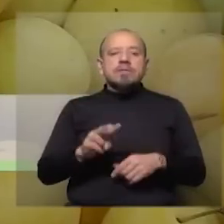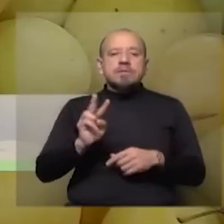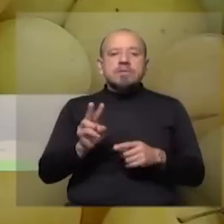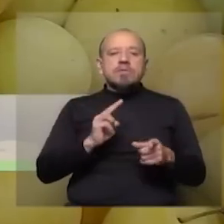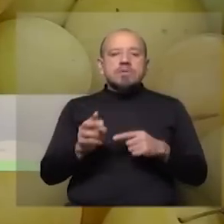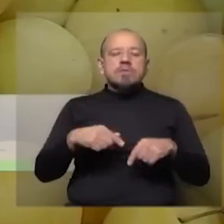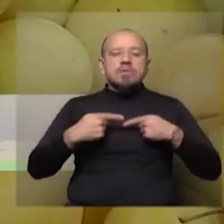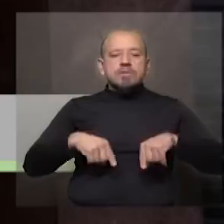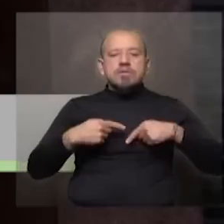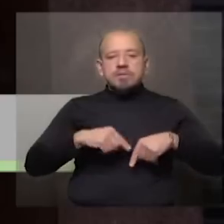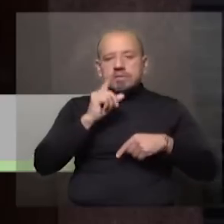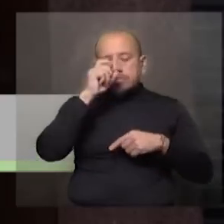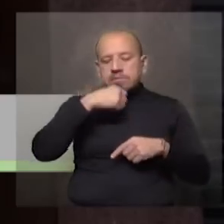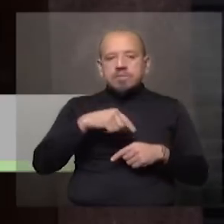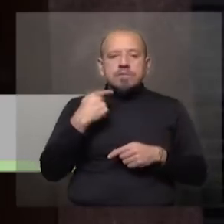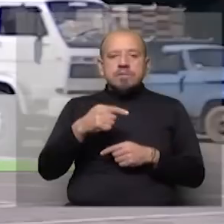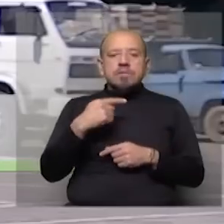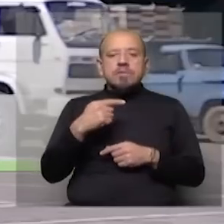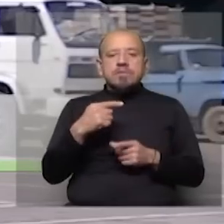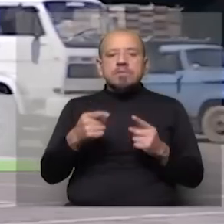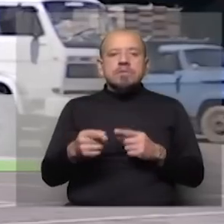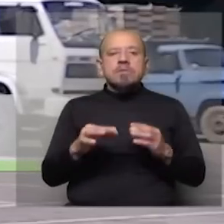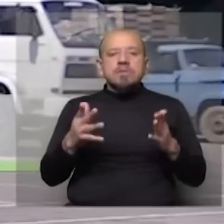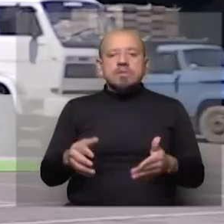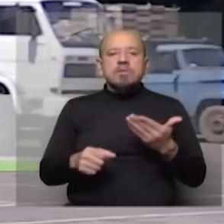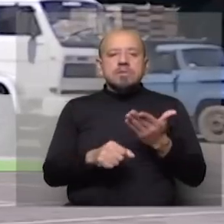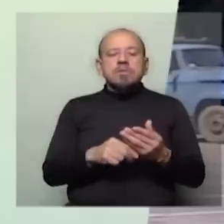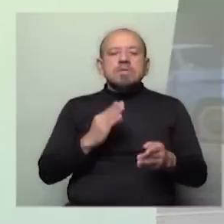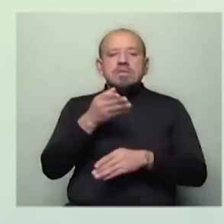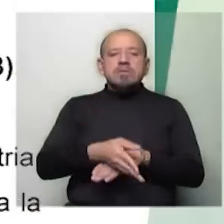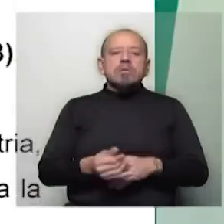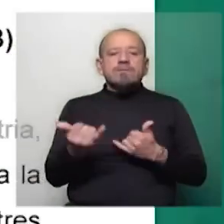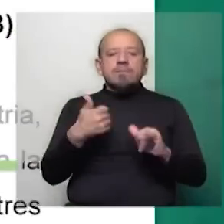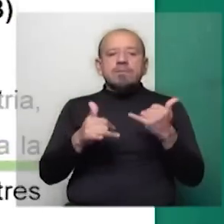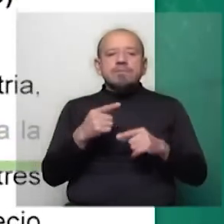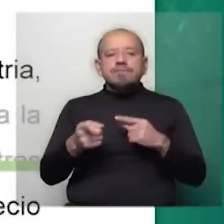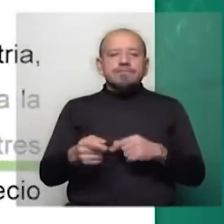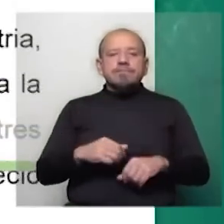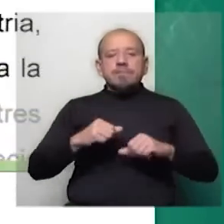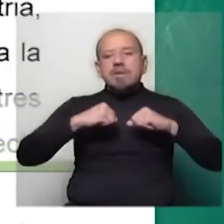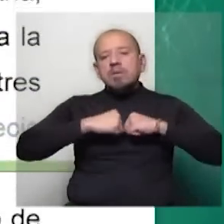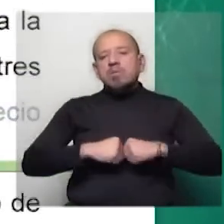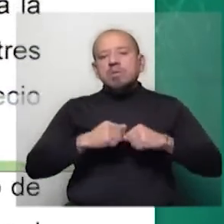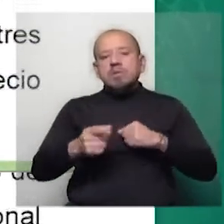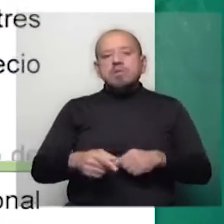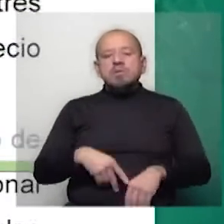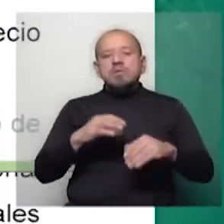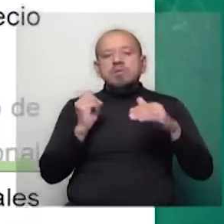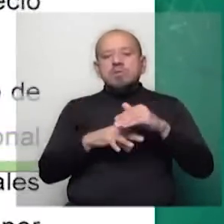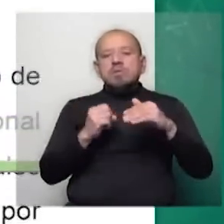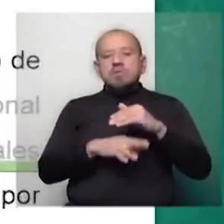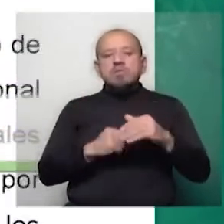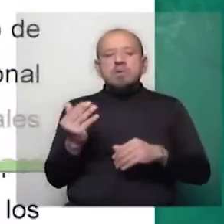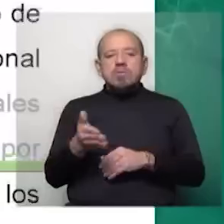de la intendencia de Montevideo y la negativa de organismos públicos a solicitudes de acceso a la información el tribunal de cuentas observó el gasto del fondo de apoyo a la